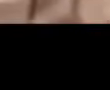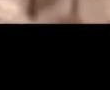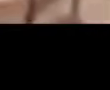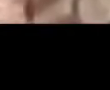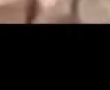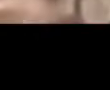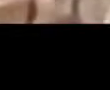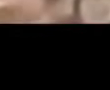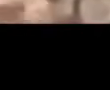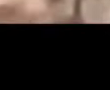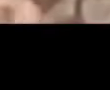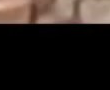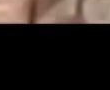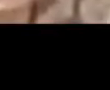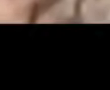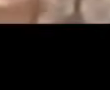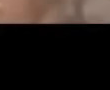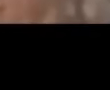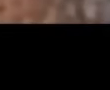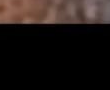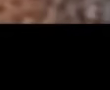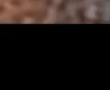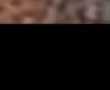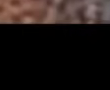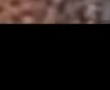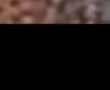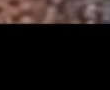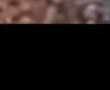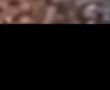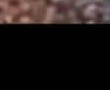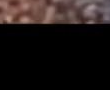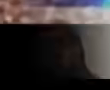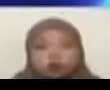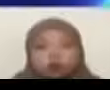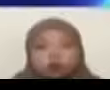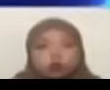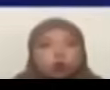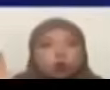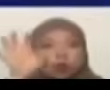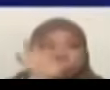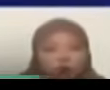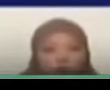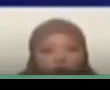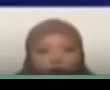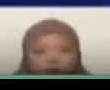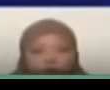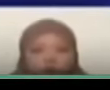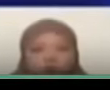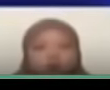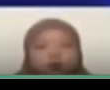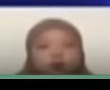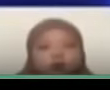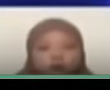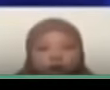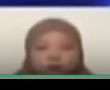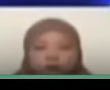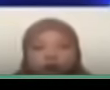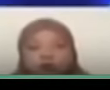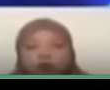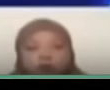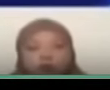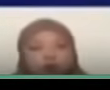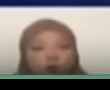que el abanderado haya dejado el país para refugiarse en España, describiéndolo como alguien